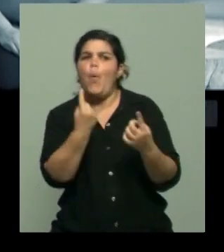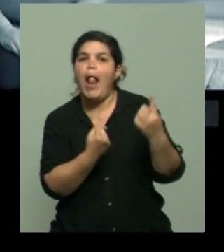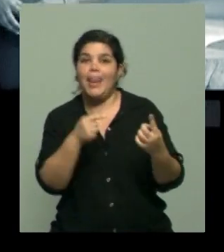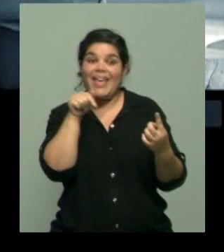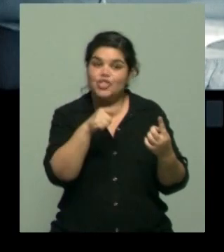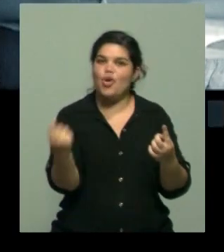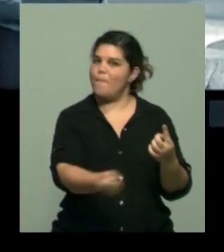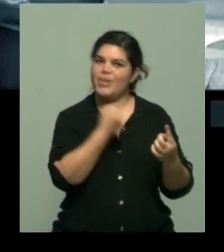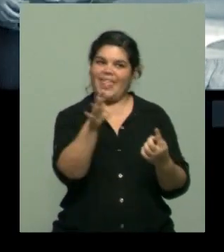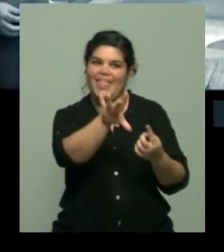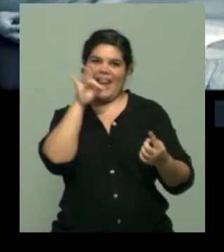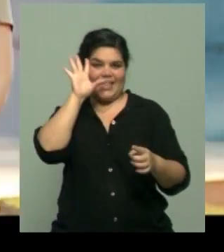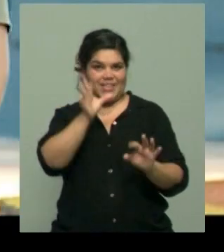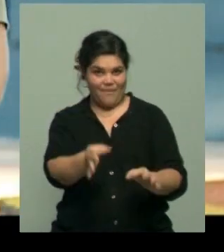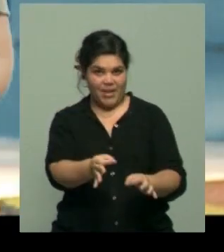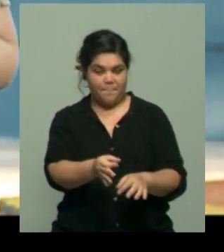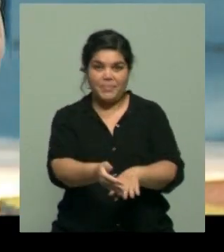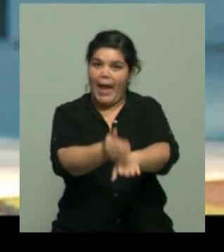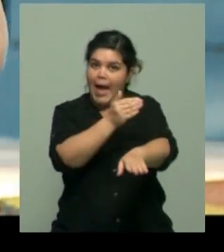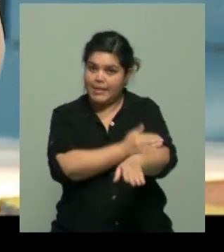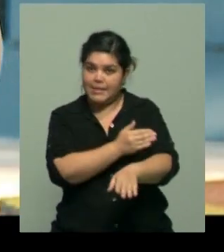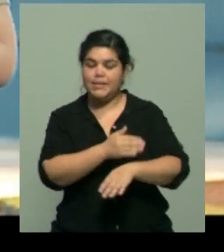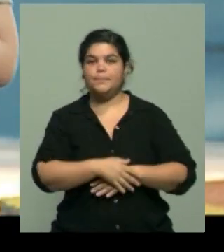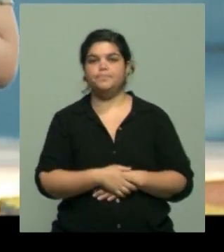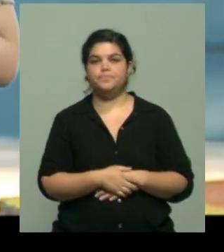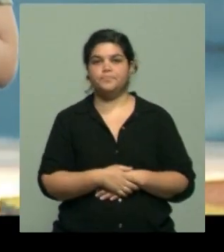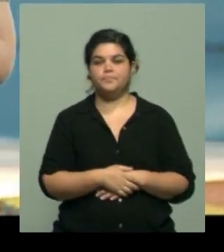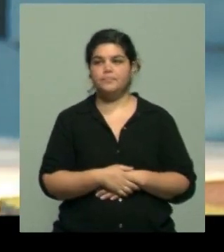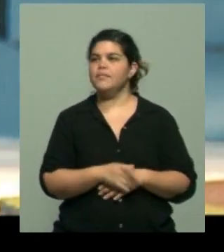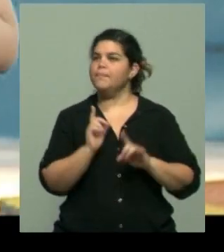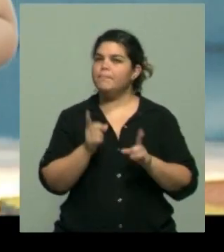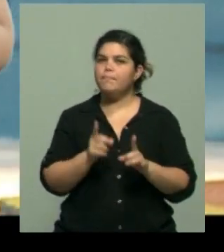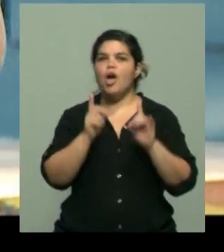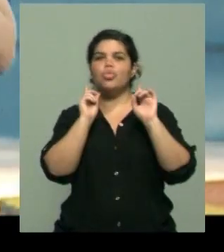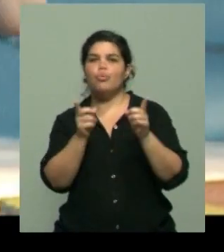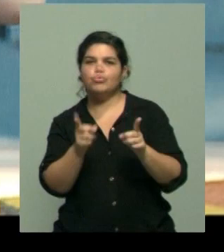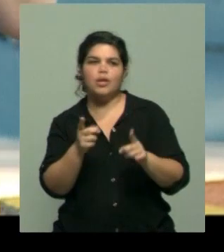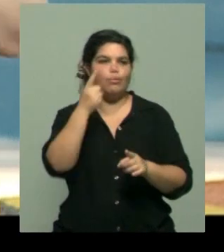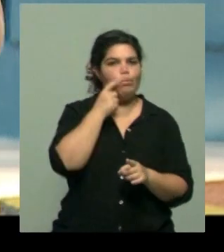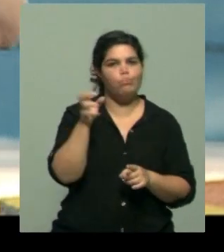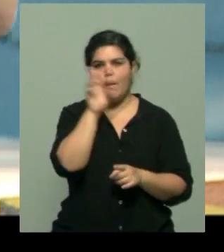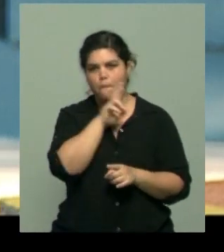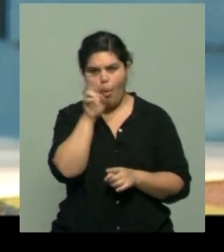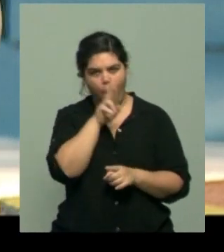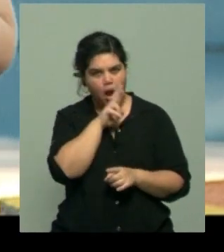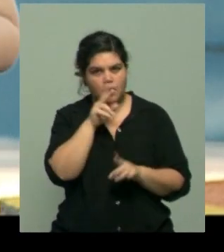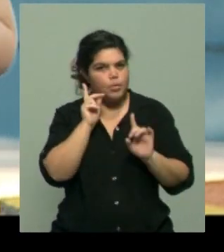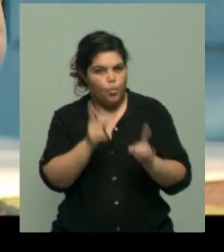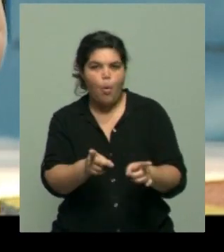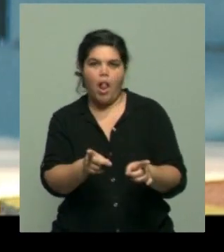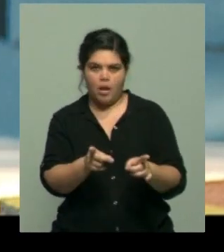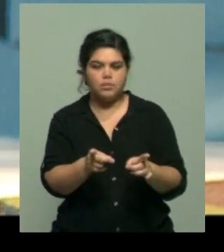muy importante. Y en esta formación de la maestra o el maestro, ya no es ese maestro